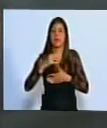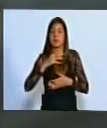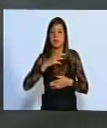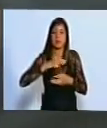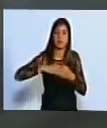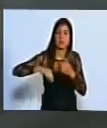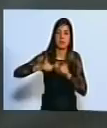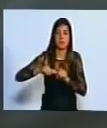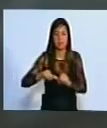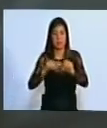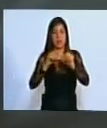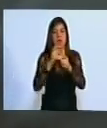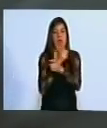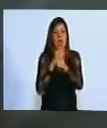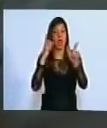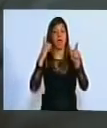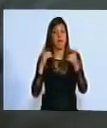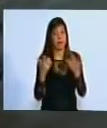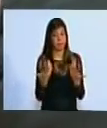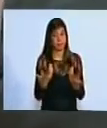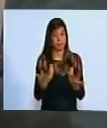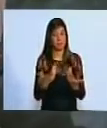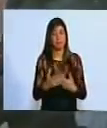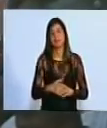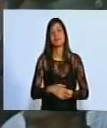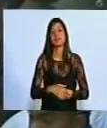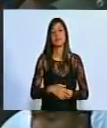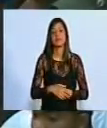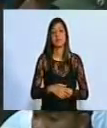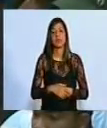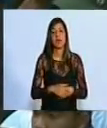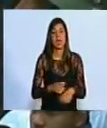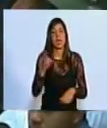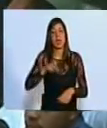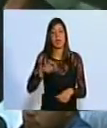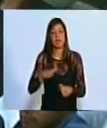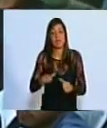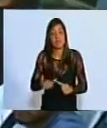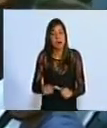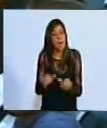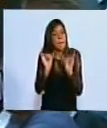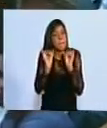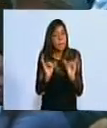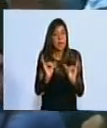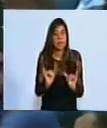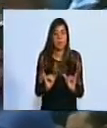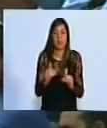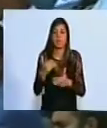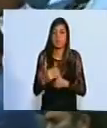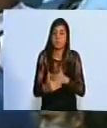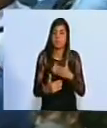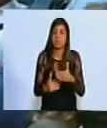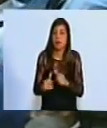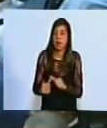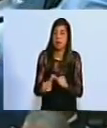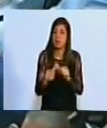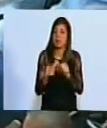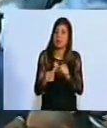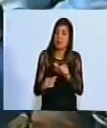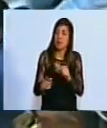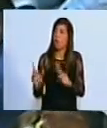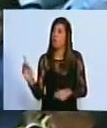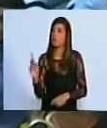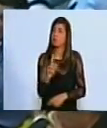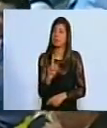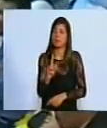emancipación. Y había que consolidar ese espacio que se estaba logrando. Y surgió la figura de Manuel